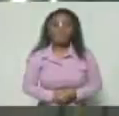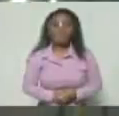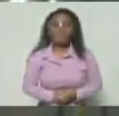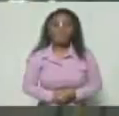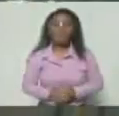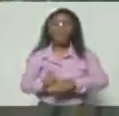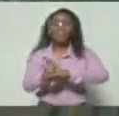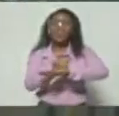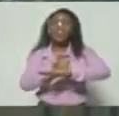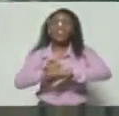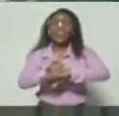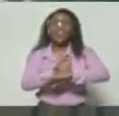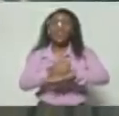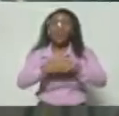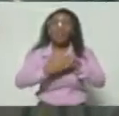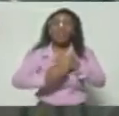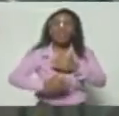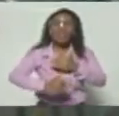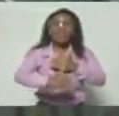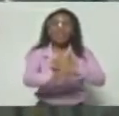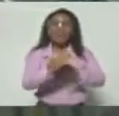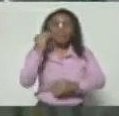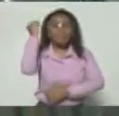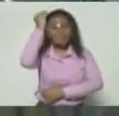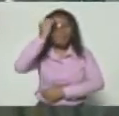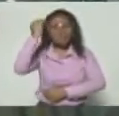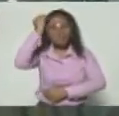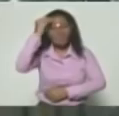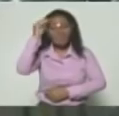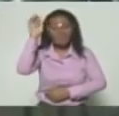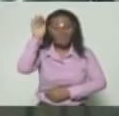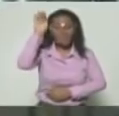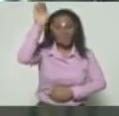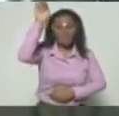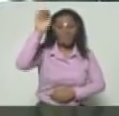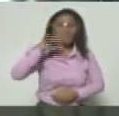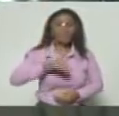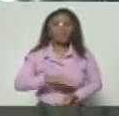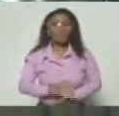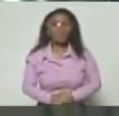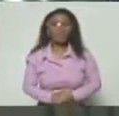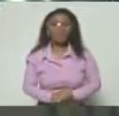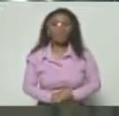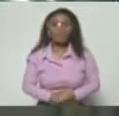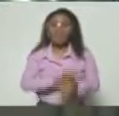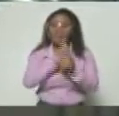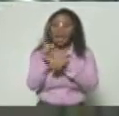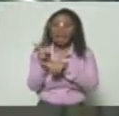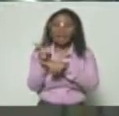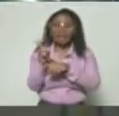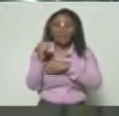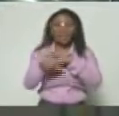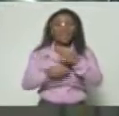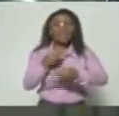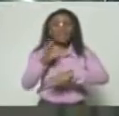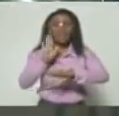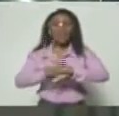los gobiernos de avanzada, de pensamiento de avanzada. Y fue cuando